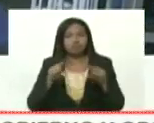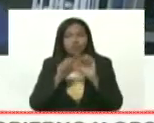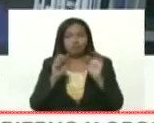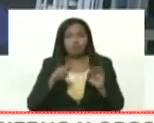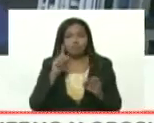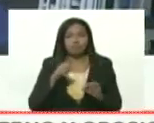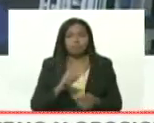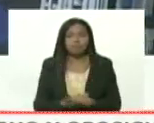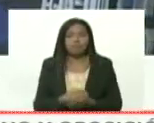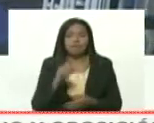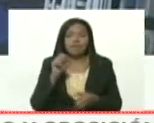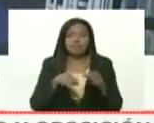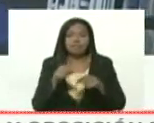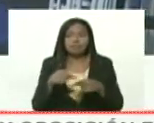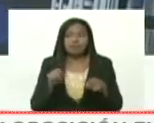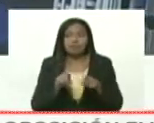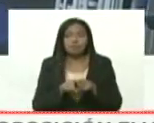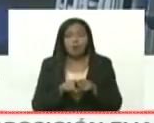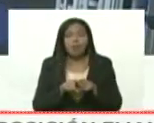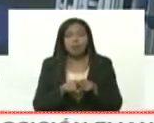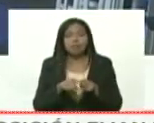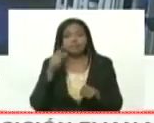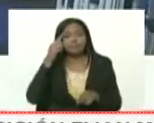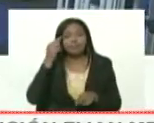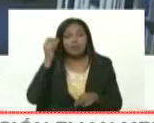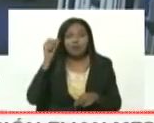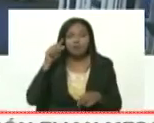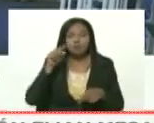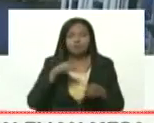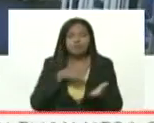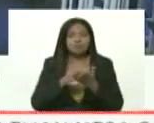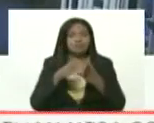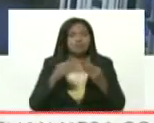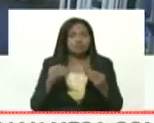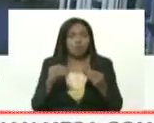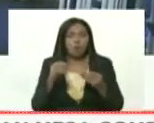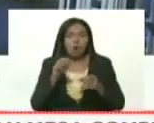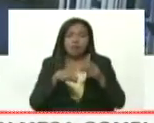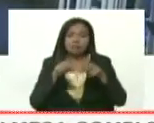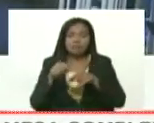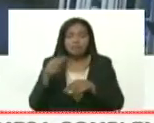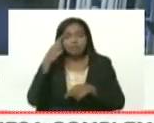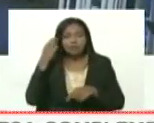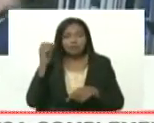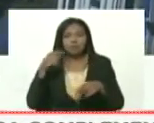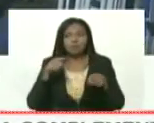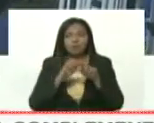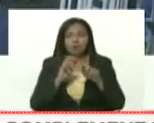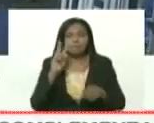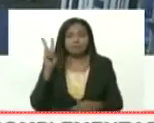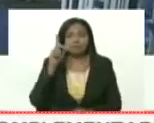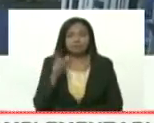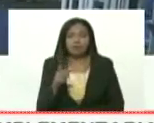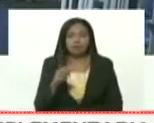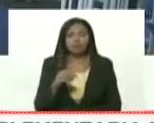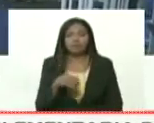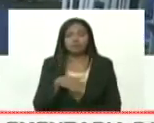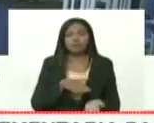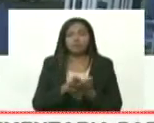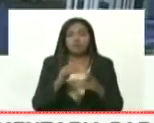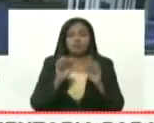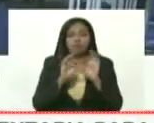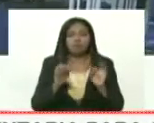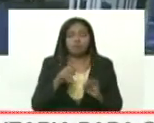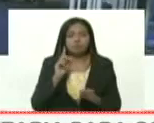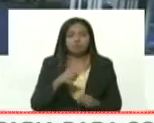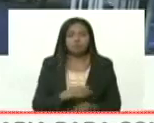en la semilla del arroz. Garantizar toda la semilla del arroz venezolano, soberanía. Y